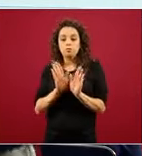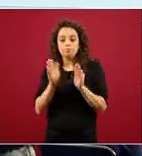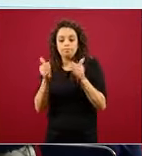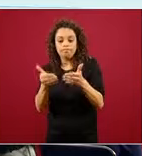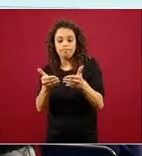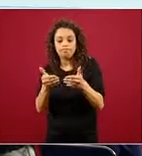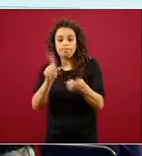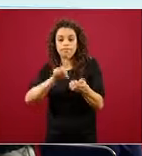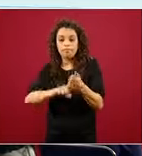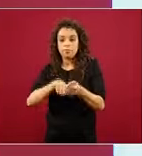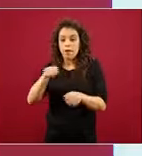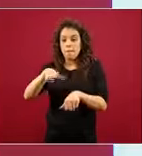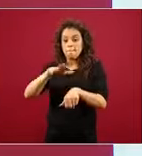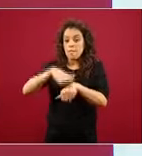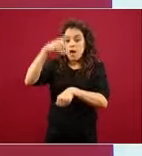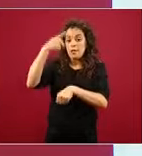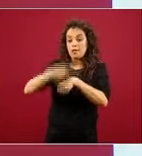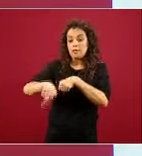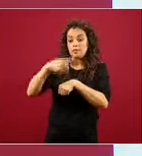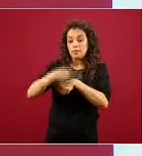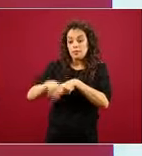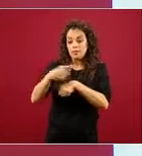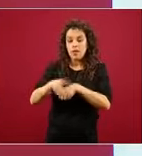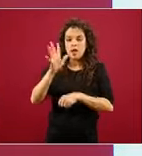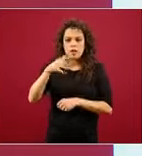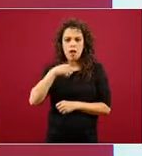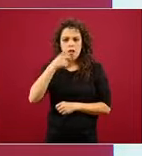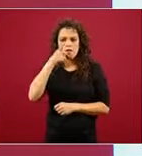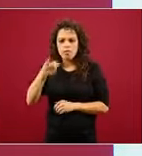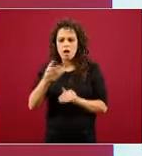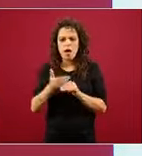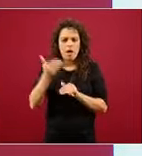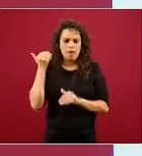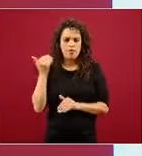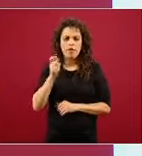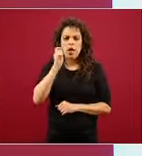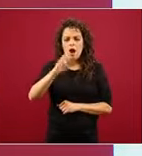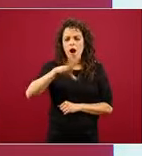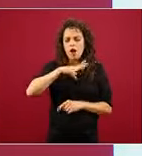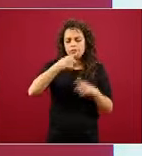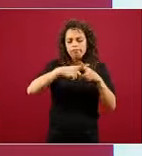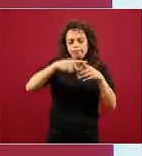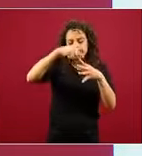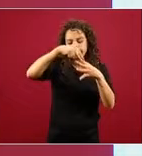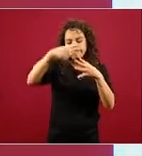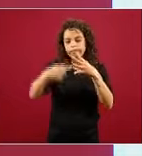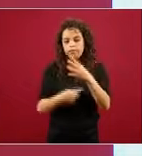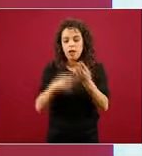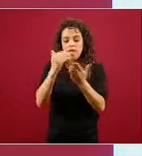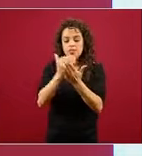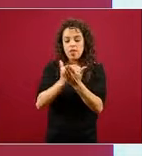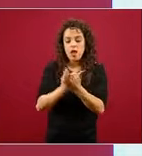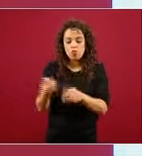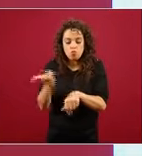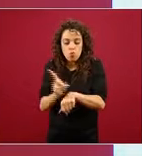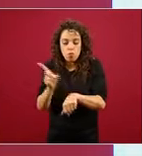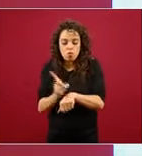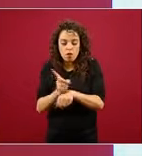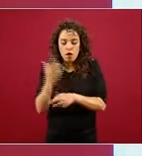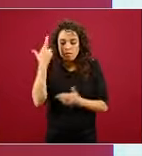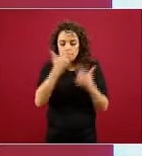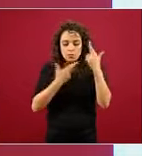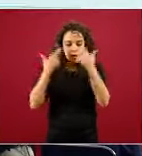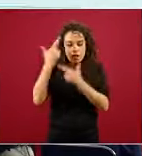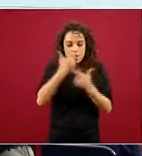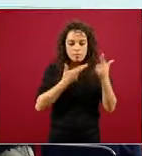riesgo. Como les comentaba, pues también hemos visto ya con todos los datos, todos los análisis que hacemos todos los días y que se presentan en esta